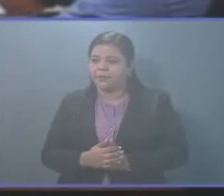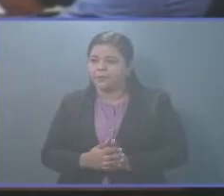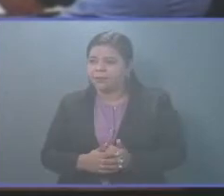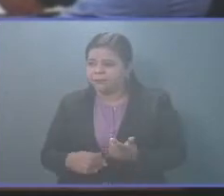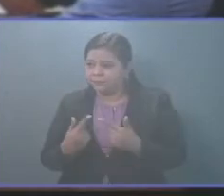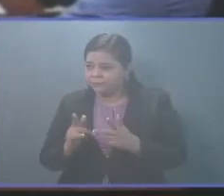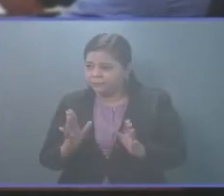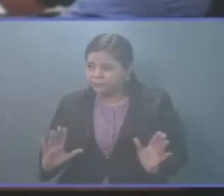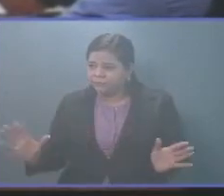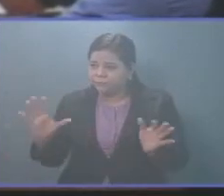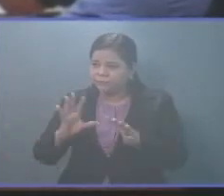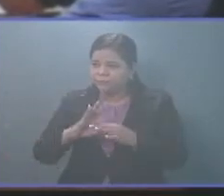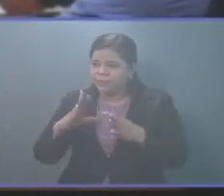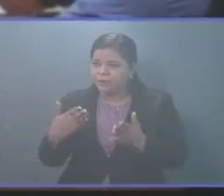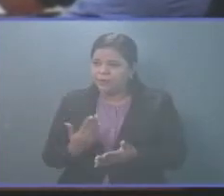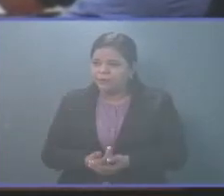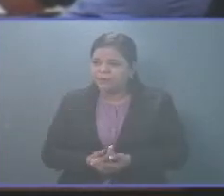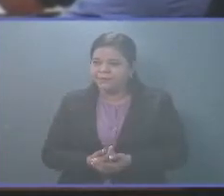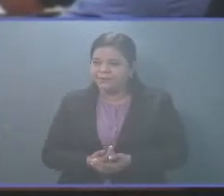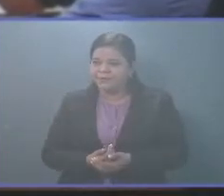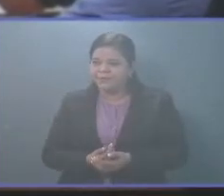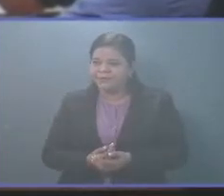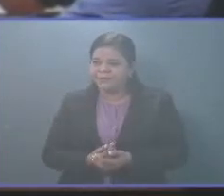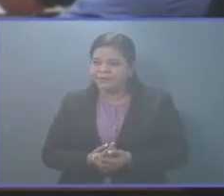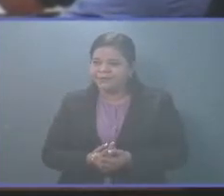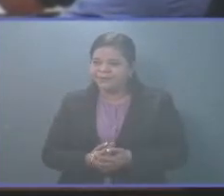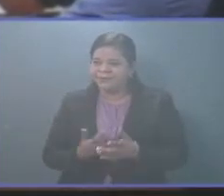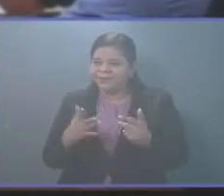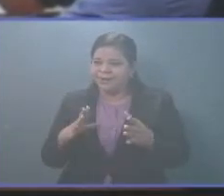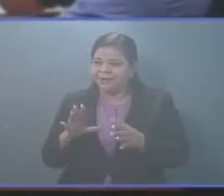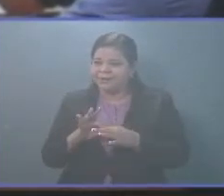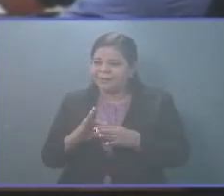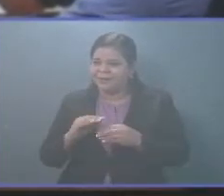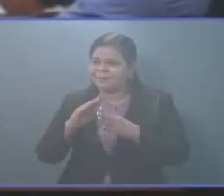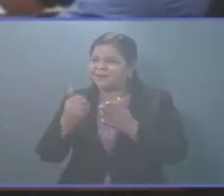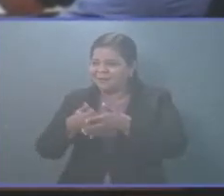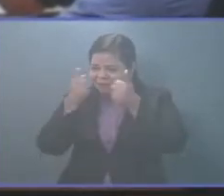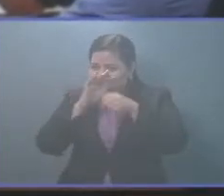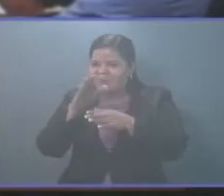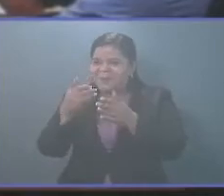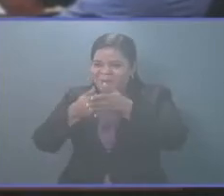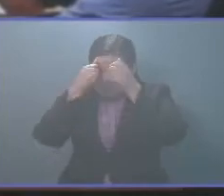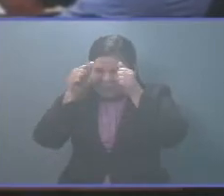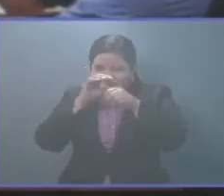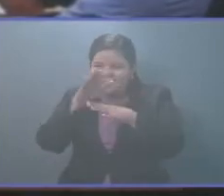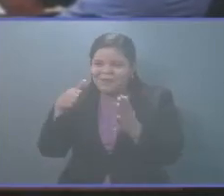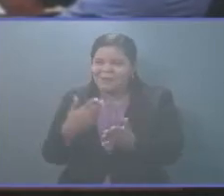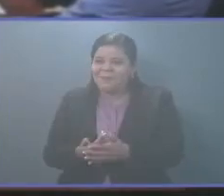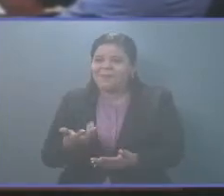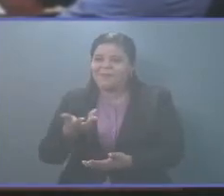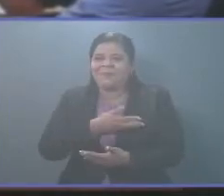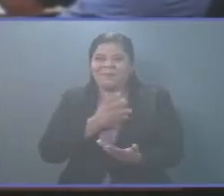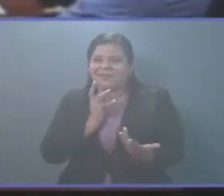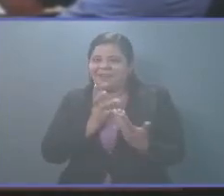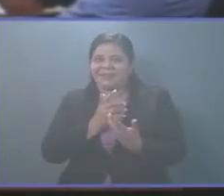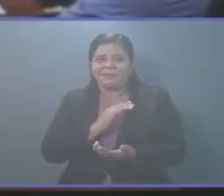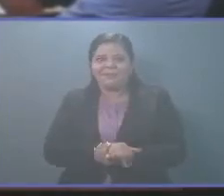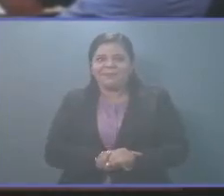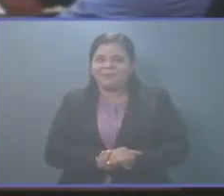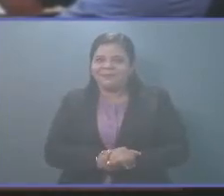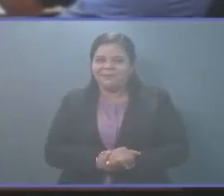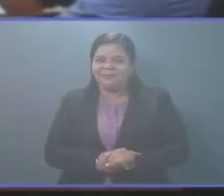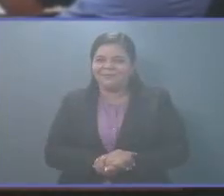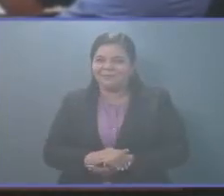poder solicitar. Solo quiero hacer esa aclaración porque no hay que malinterpretar que el comité sustituye la institucionalidad